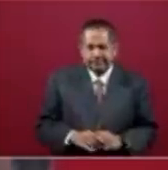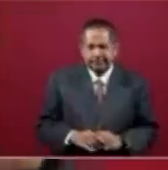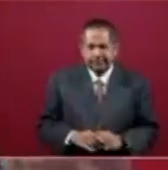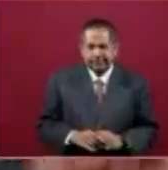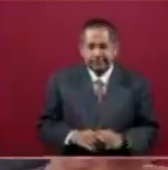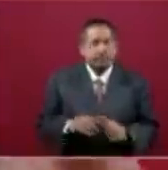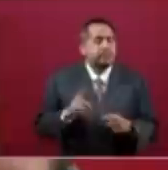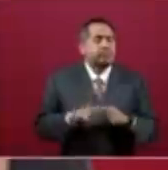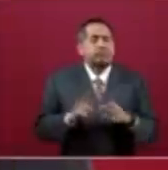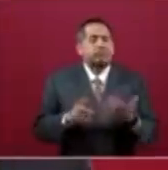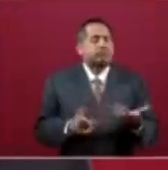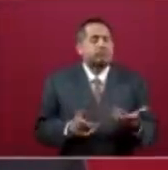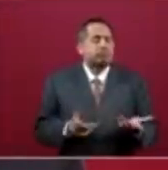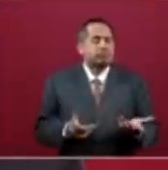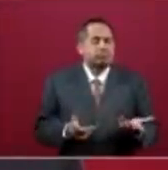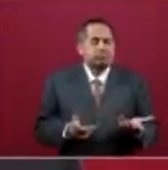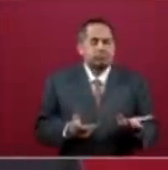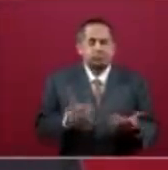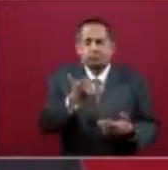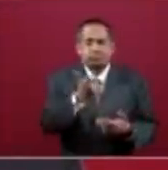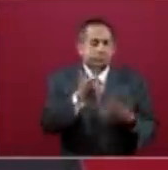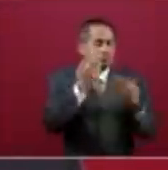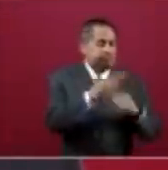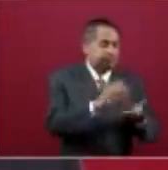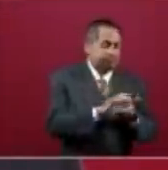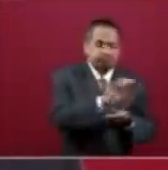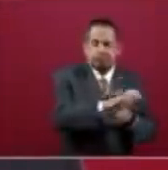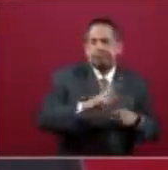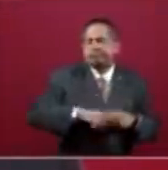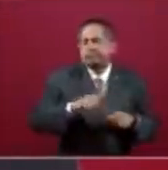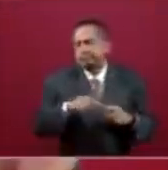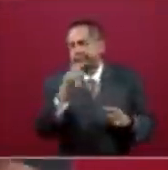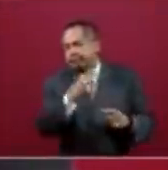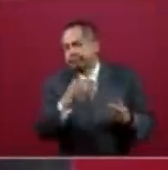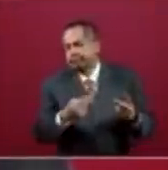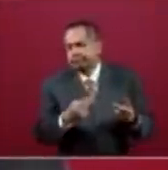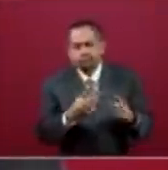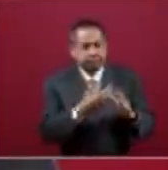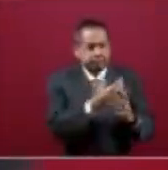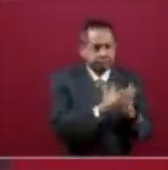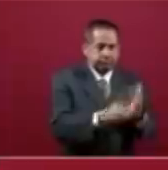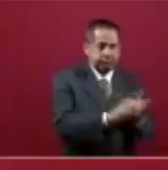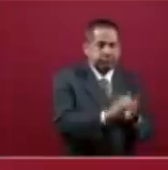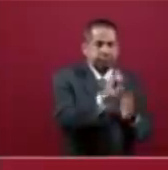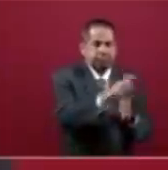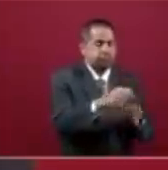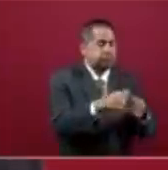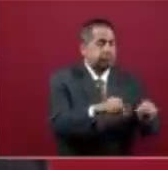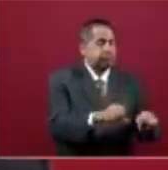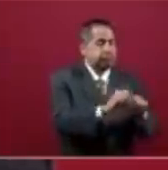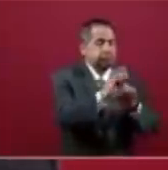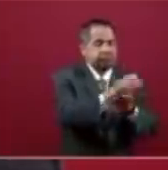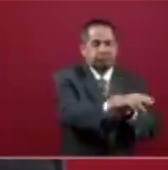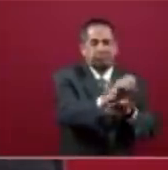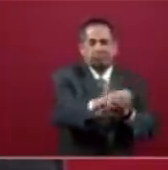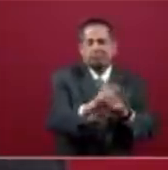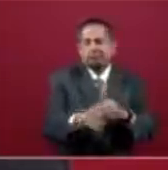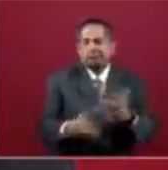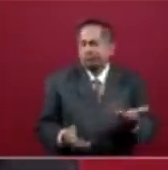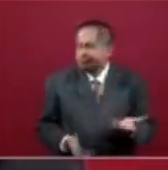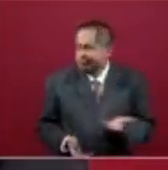¿De quién eran las cuentas? ¿De dónde salía el dinero? ¿A dónde se iba? ¿Sí?